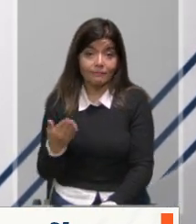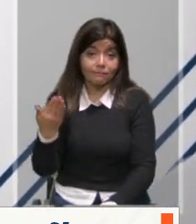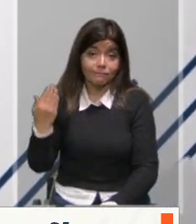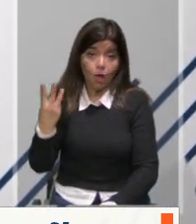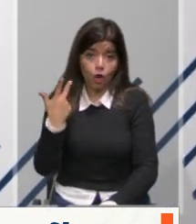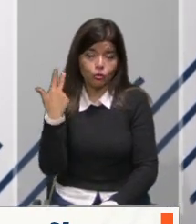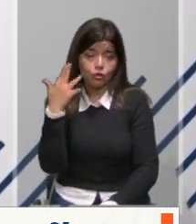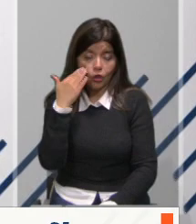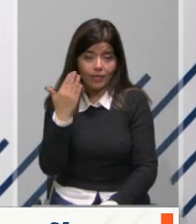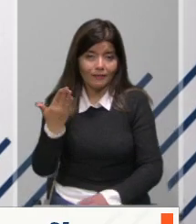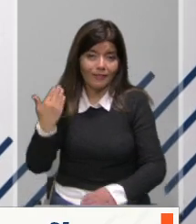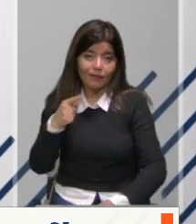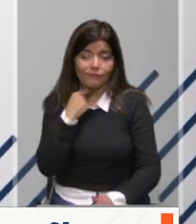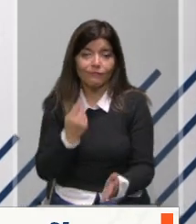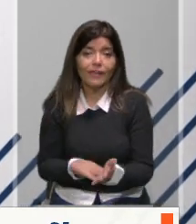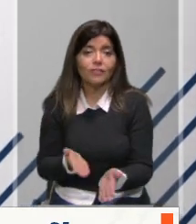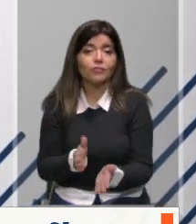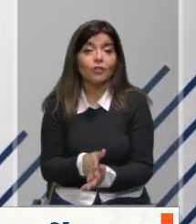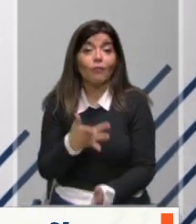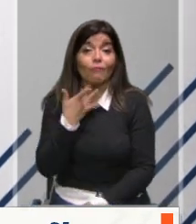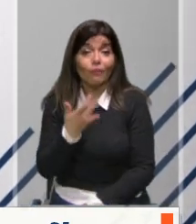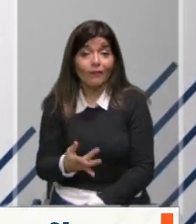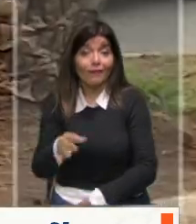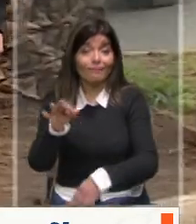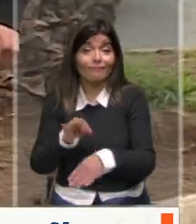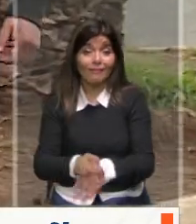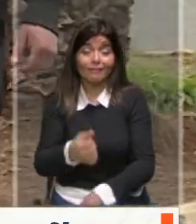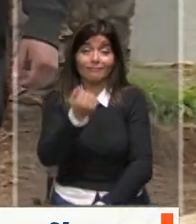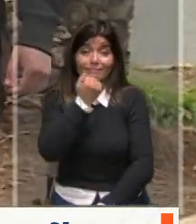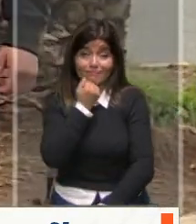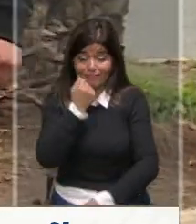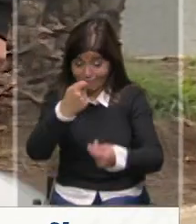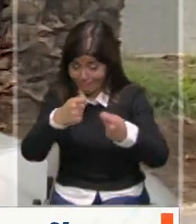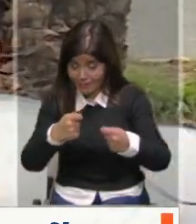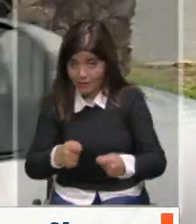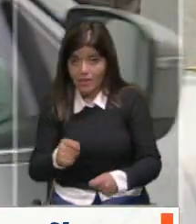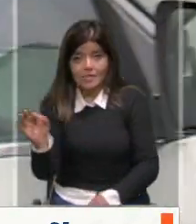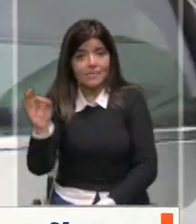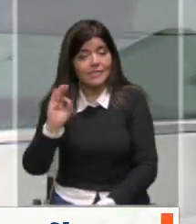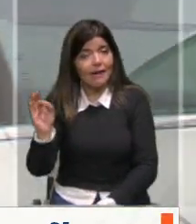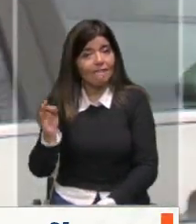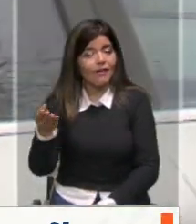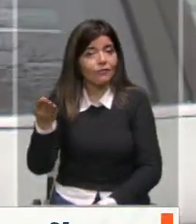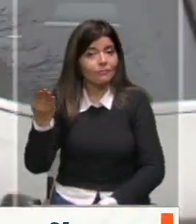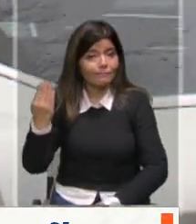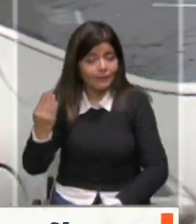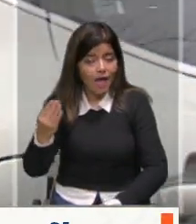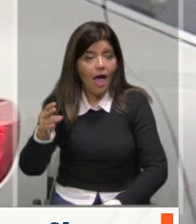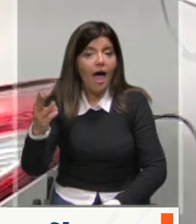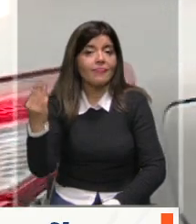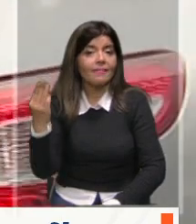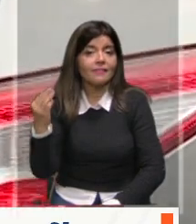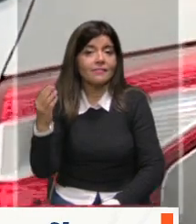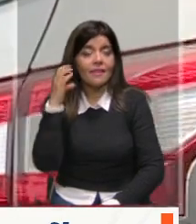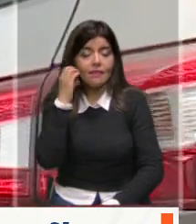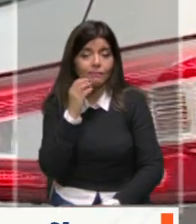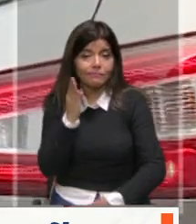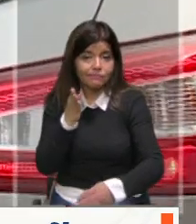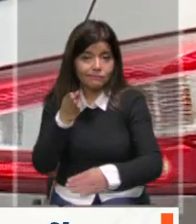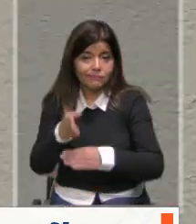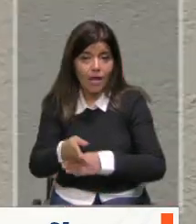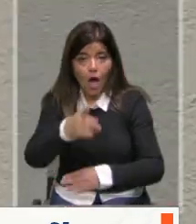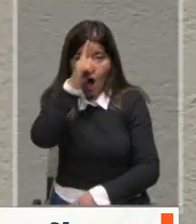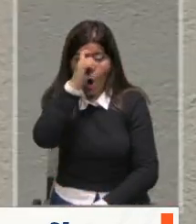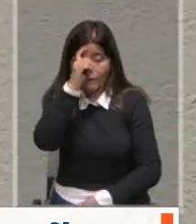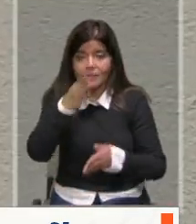sus familiares, producto de un mal diagnóstico médico. El pasado sábado 13 de mayo llegaron con la niña a la urgencia pediátrica del